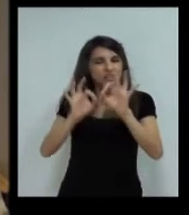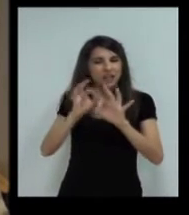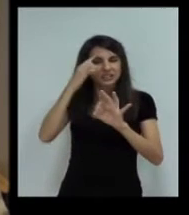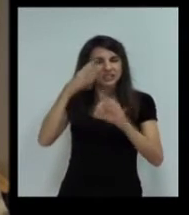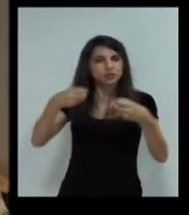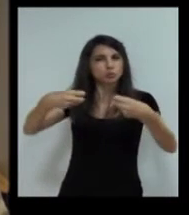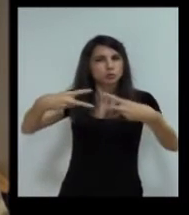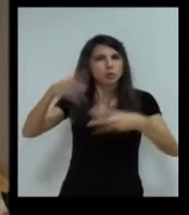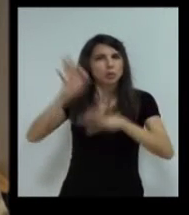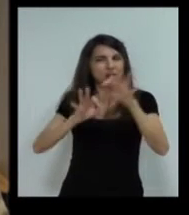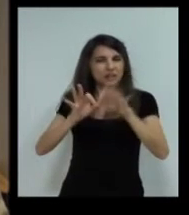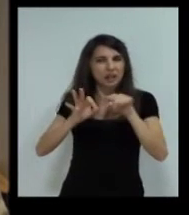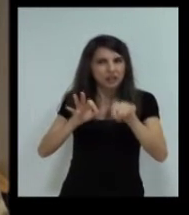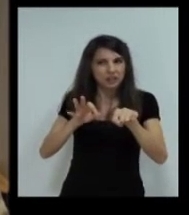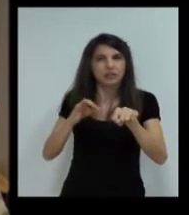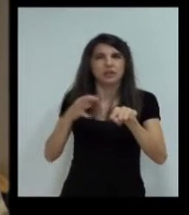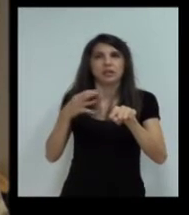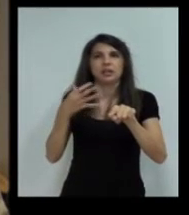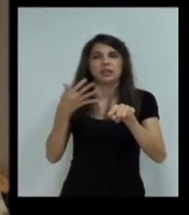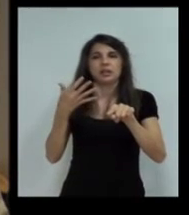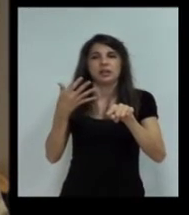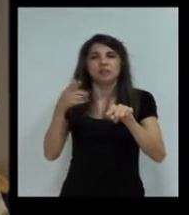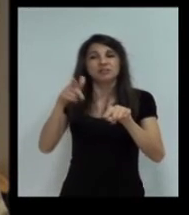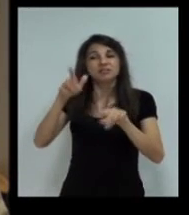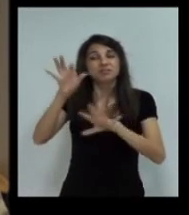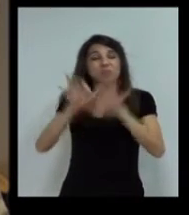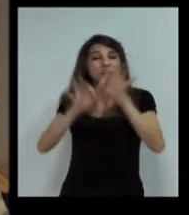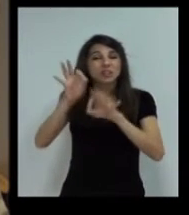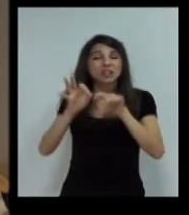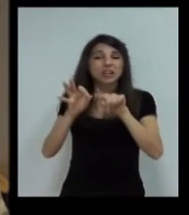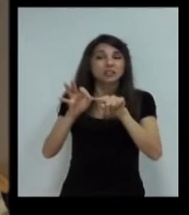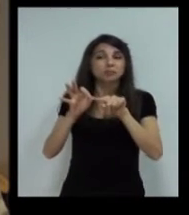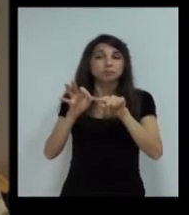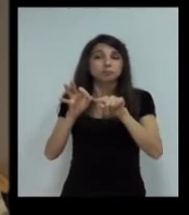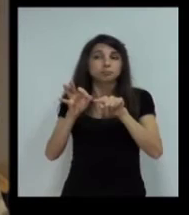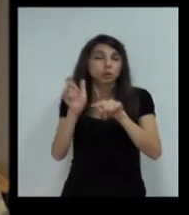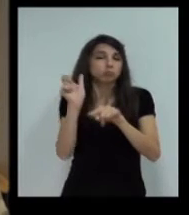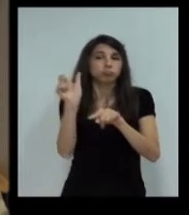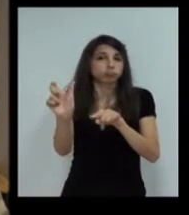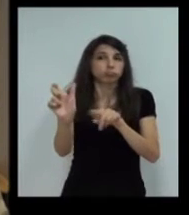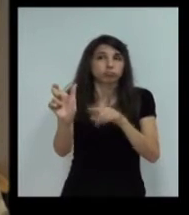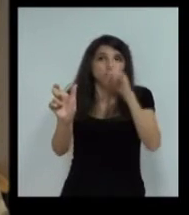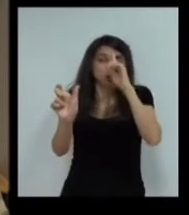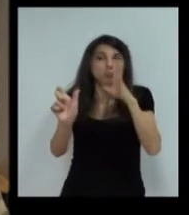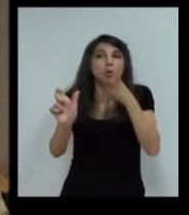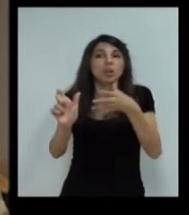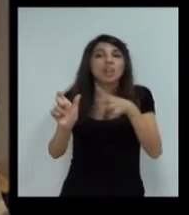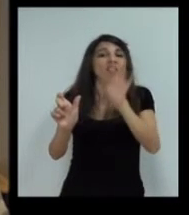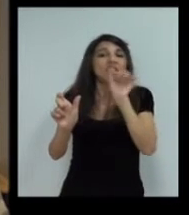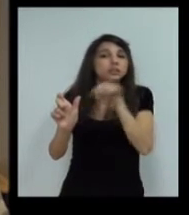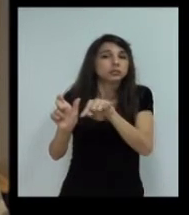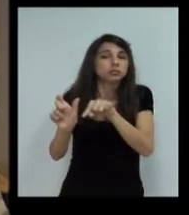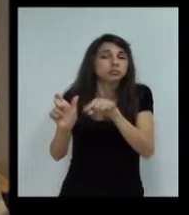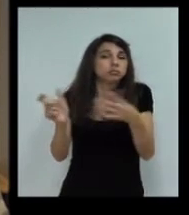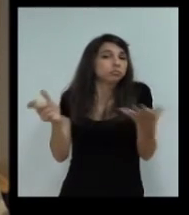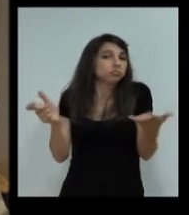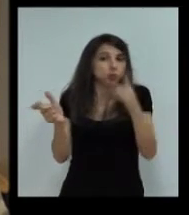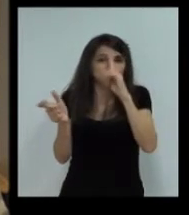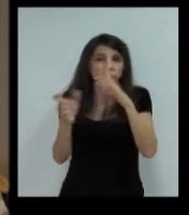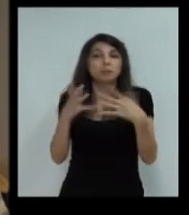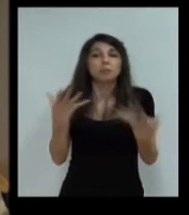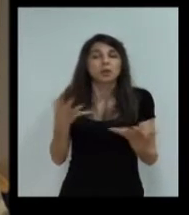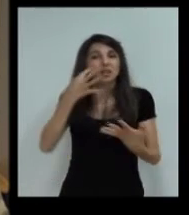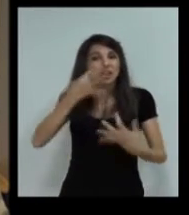¿no? Es un tanto por ciento que, bueno, se ha puesto ese, no sé muy bien por qué, porque en realidad